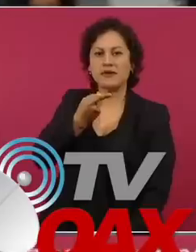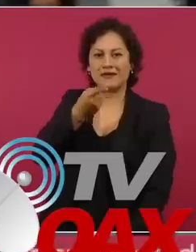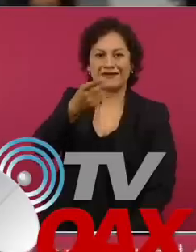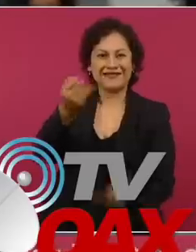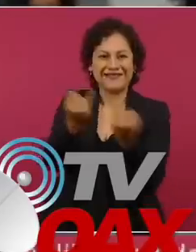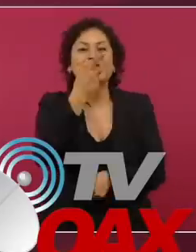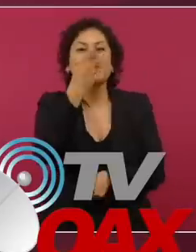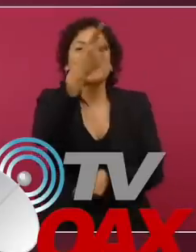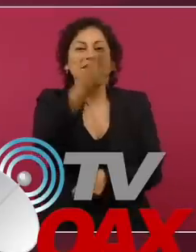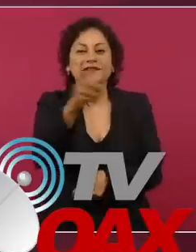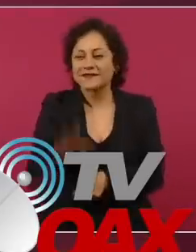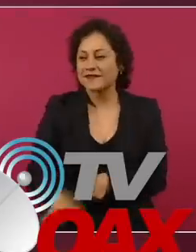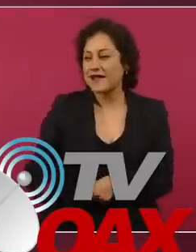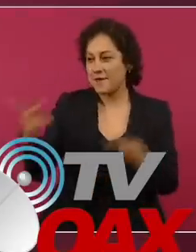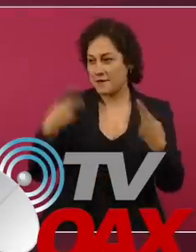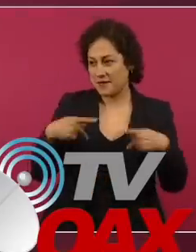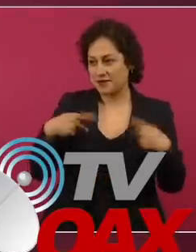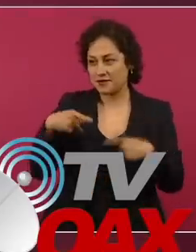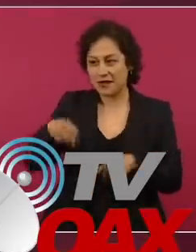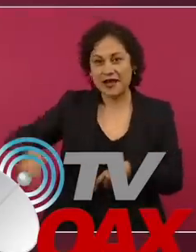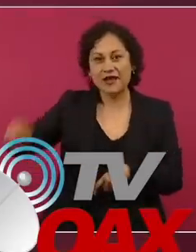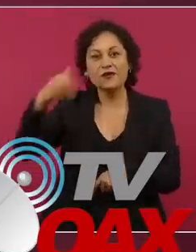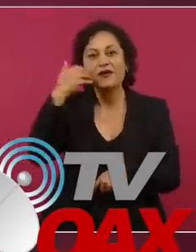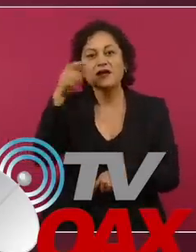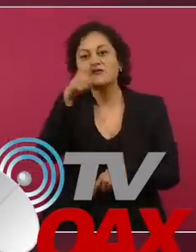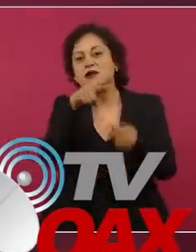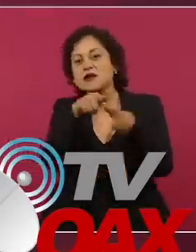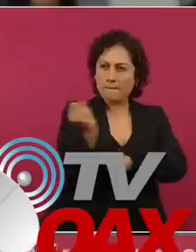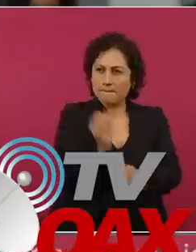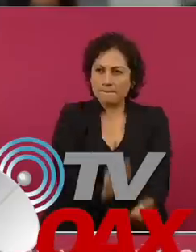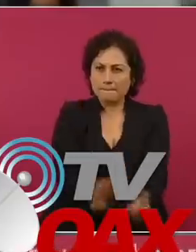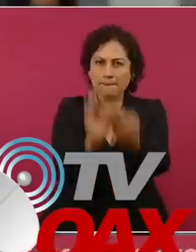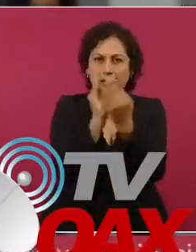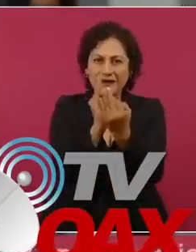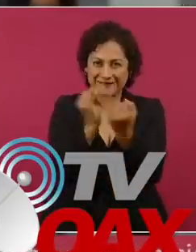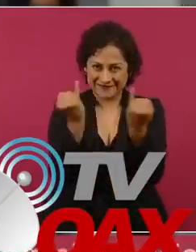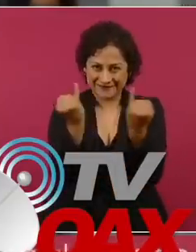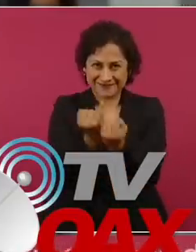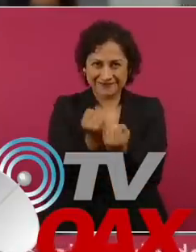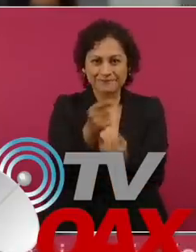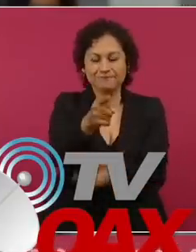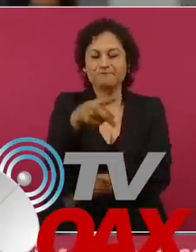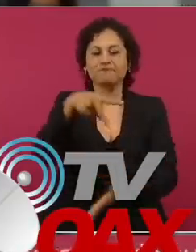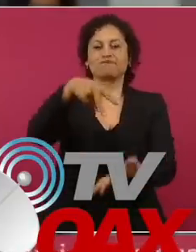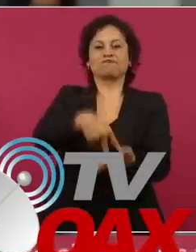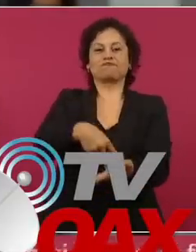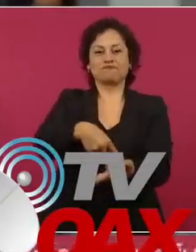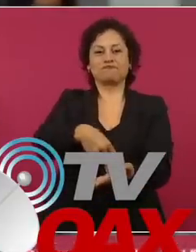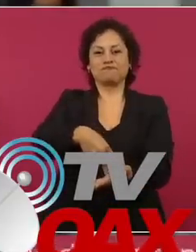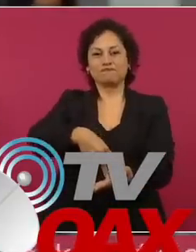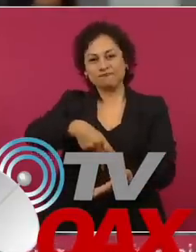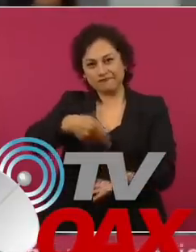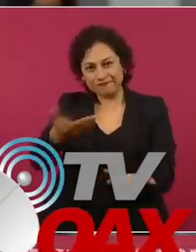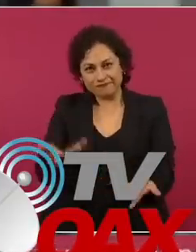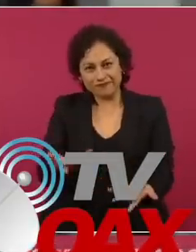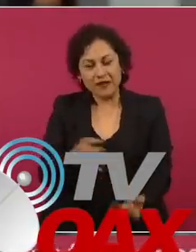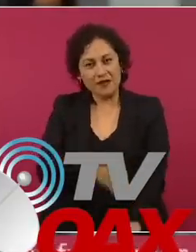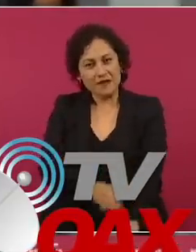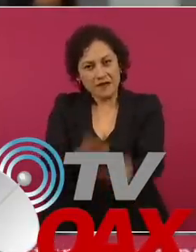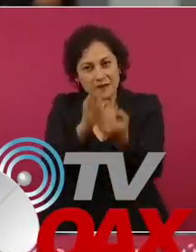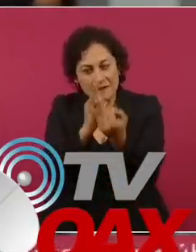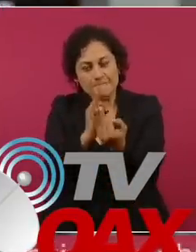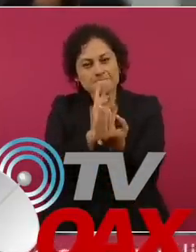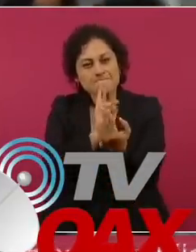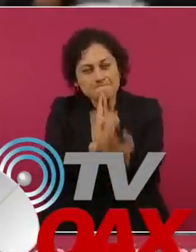gusta. Y tal vez, porque podría explayarme, quiero terminar con